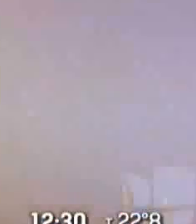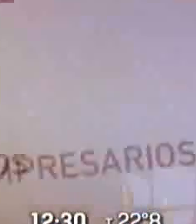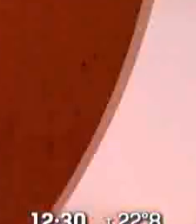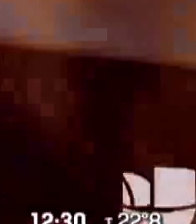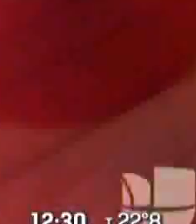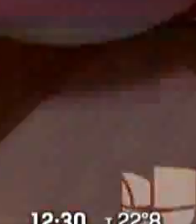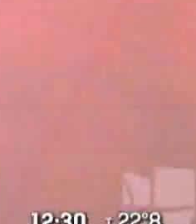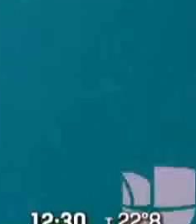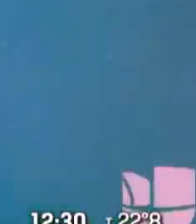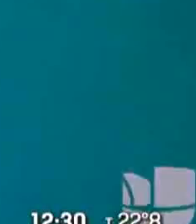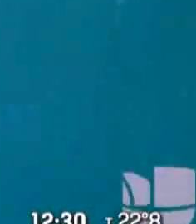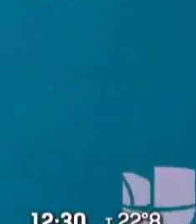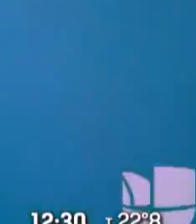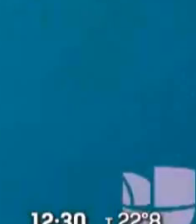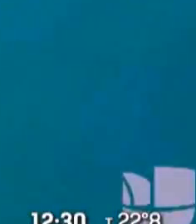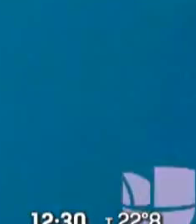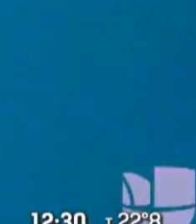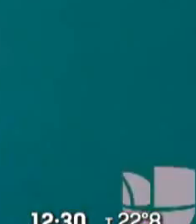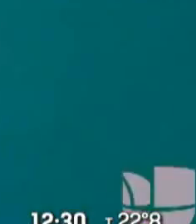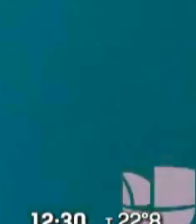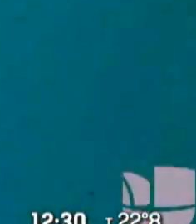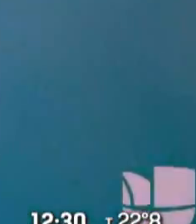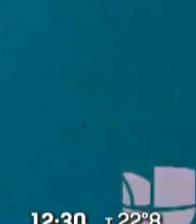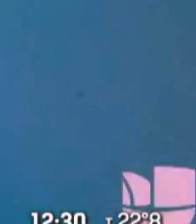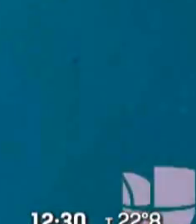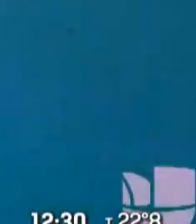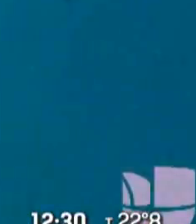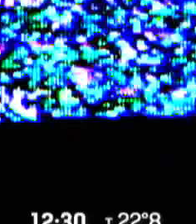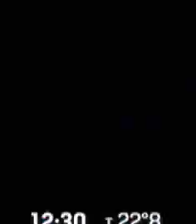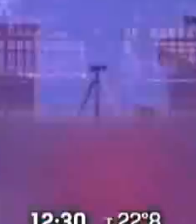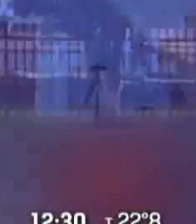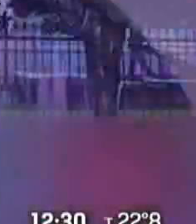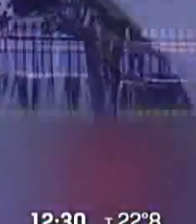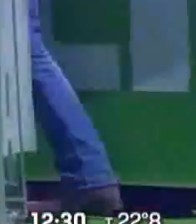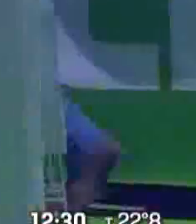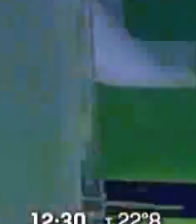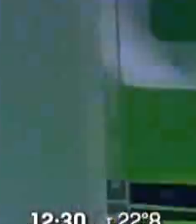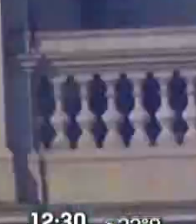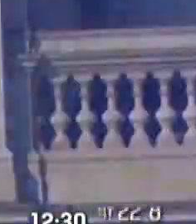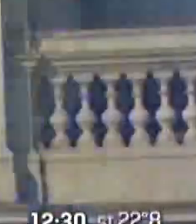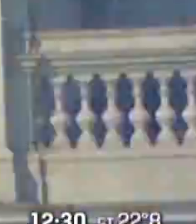¿Cómo protegen sus ganancias las multinacionales? Paradise Papers te lo explica.